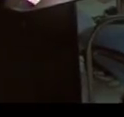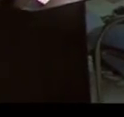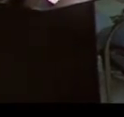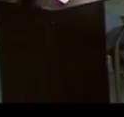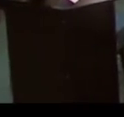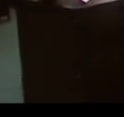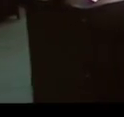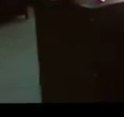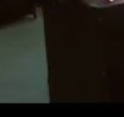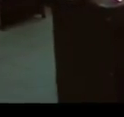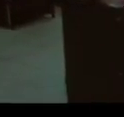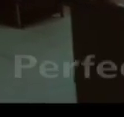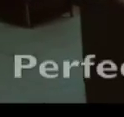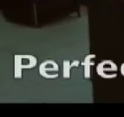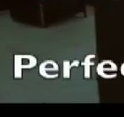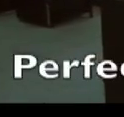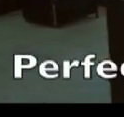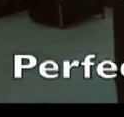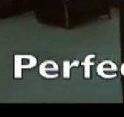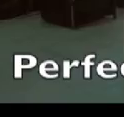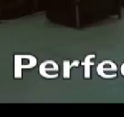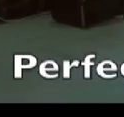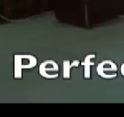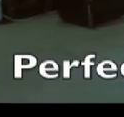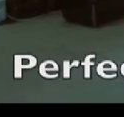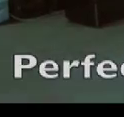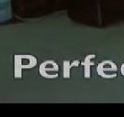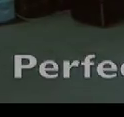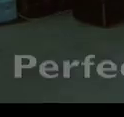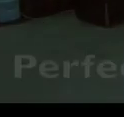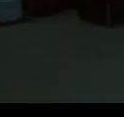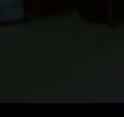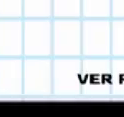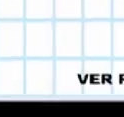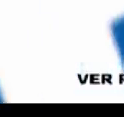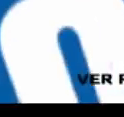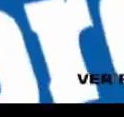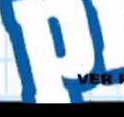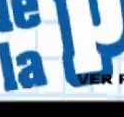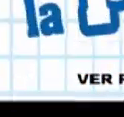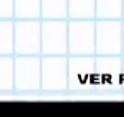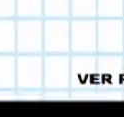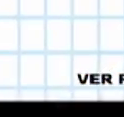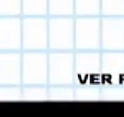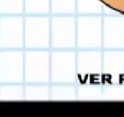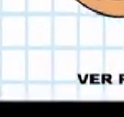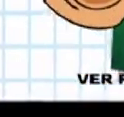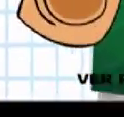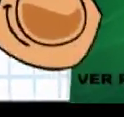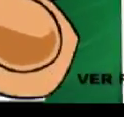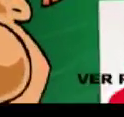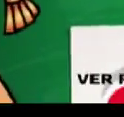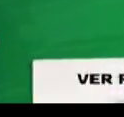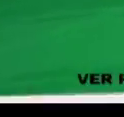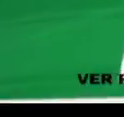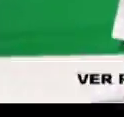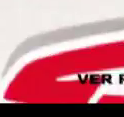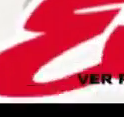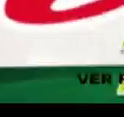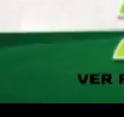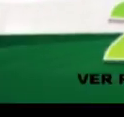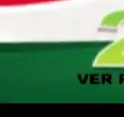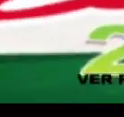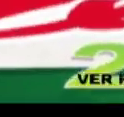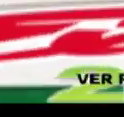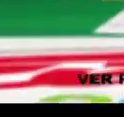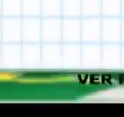Gaby, Salón y Spa, perfeccionamos tu belleza. Sea parte de la promoción a la escuela